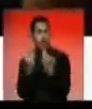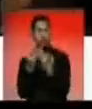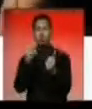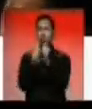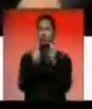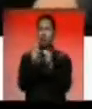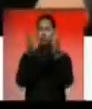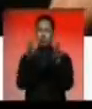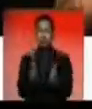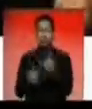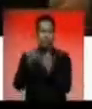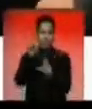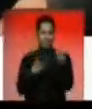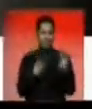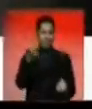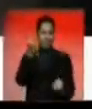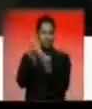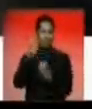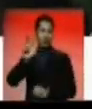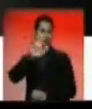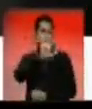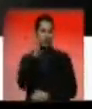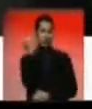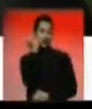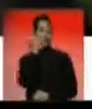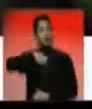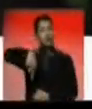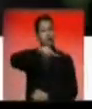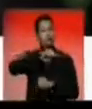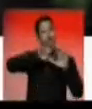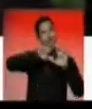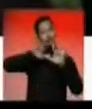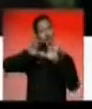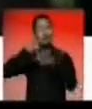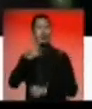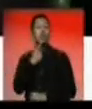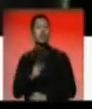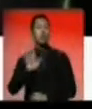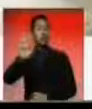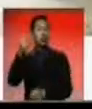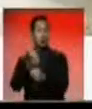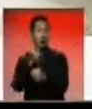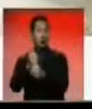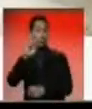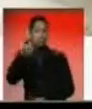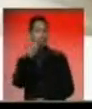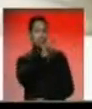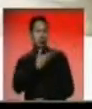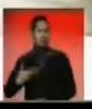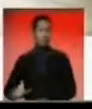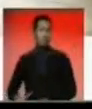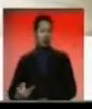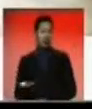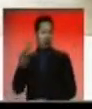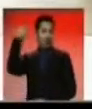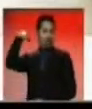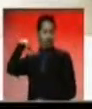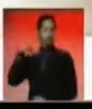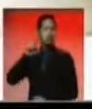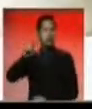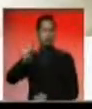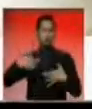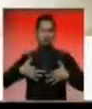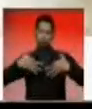y simpatizantes del movimiento Alianza País, destacó que su trabajo como vicepresidente se caracterizó por la honestidad